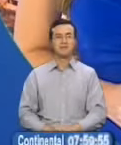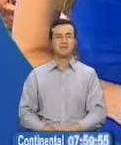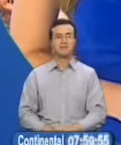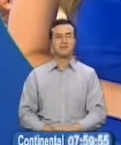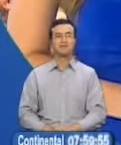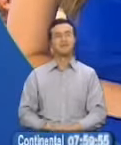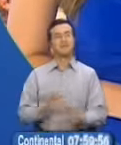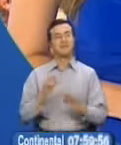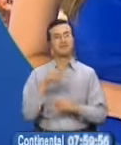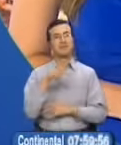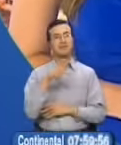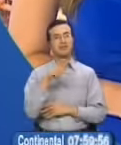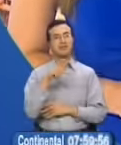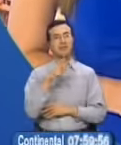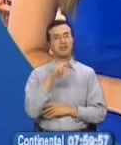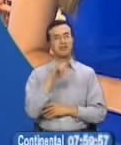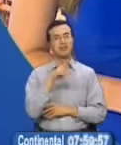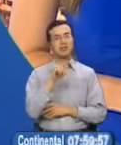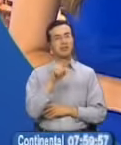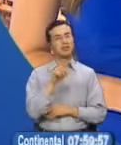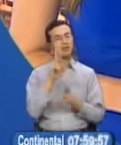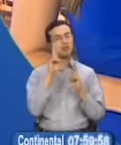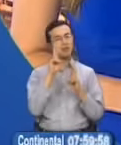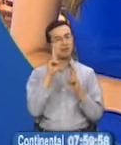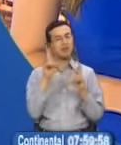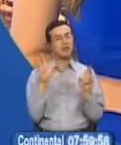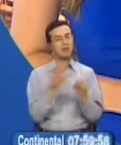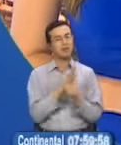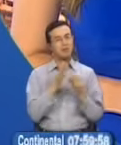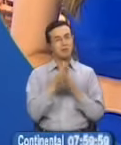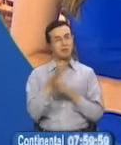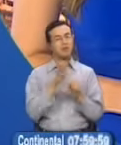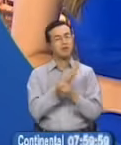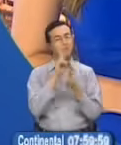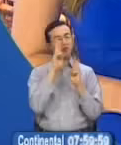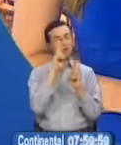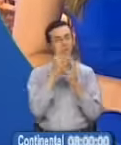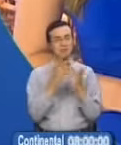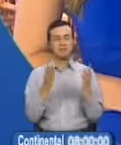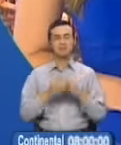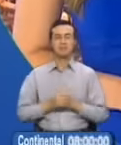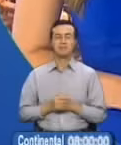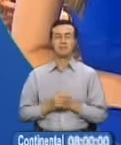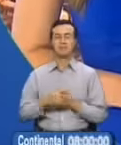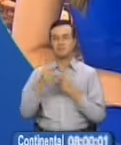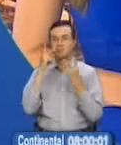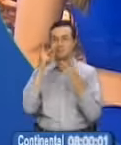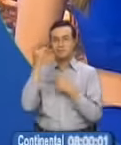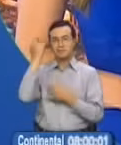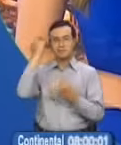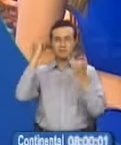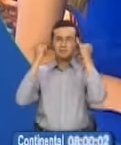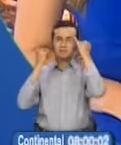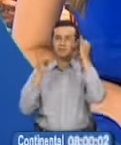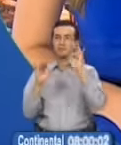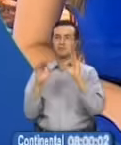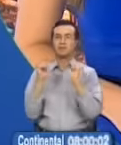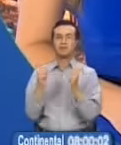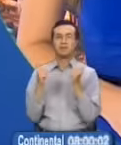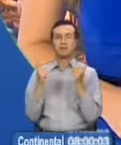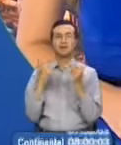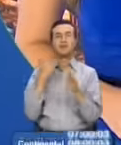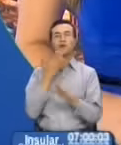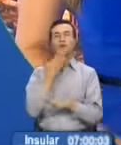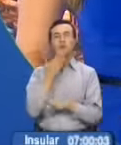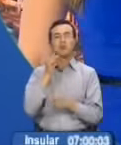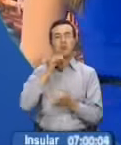Que por lo menos Chiqui termine, alcanza a terminar el periplo, ¿no? Vamos a ver si lo logra. Bueno, vemos esa iniciativa excelente que se